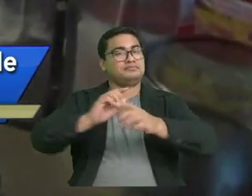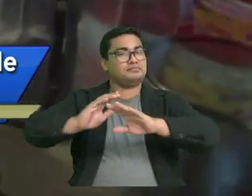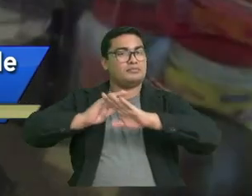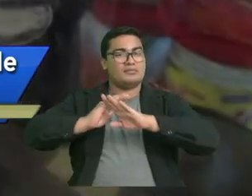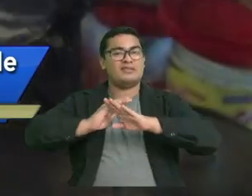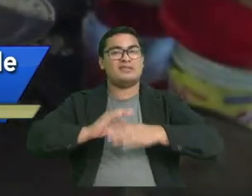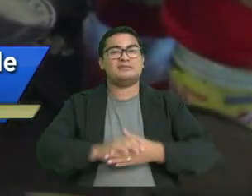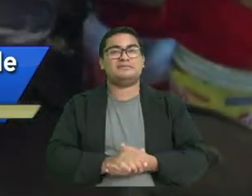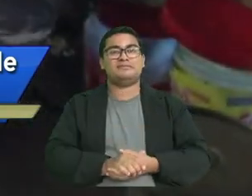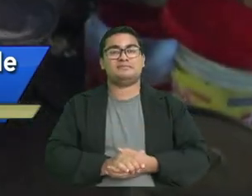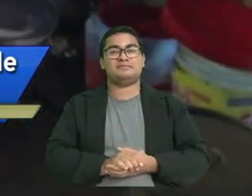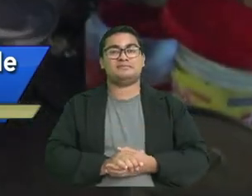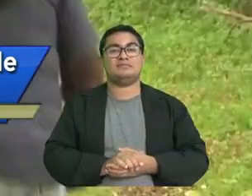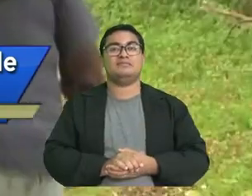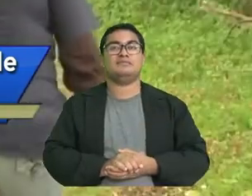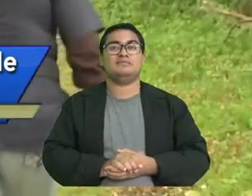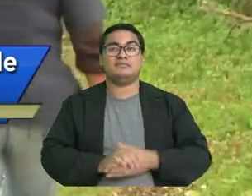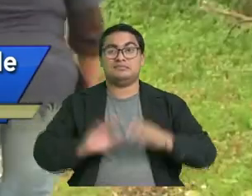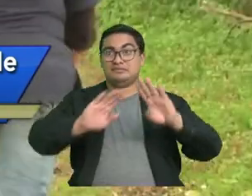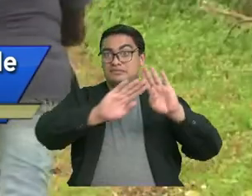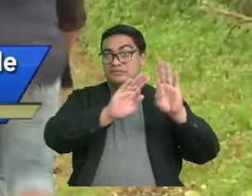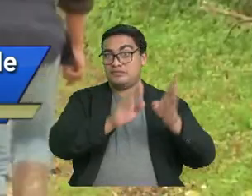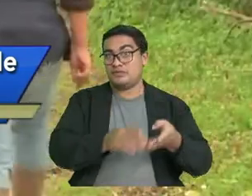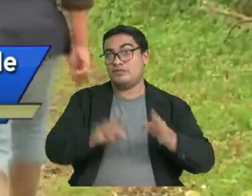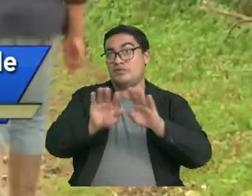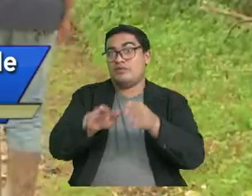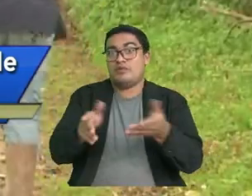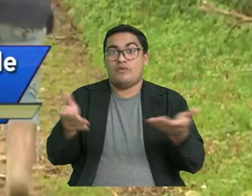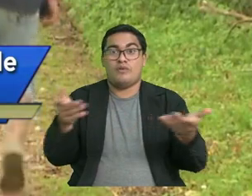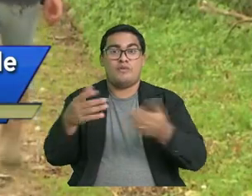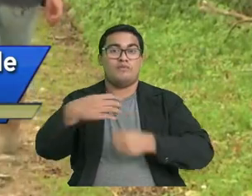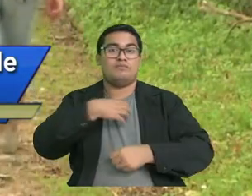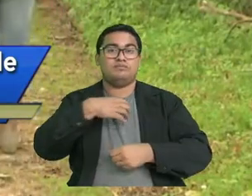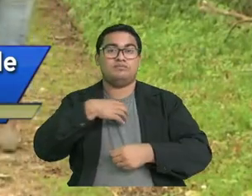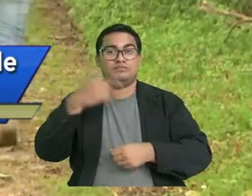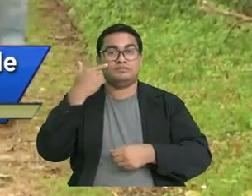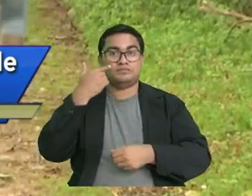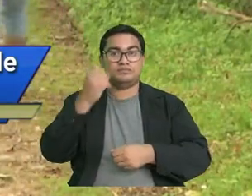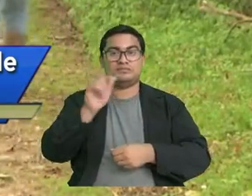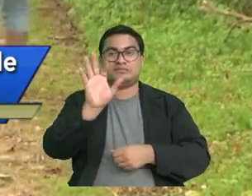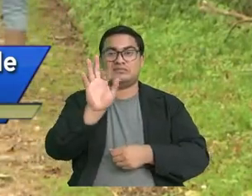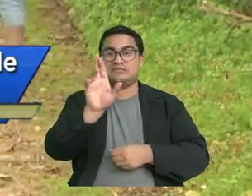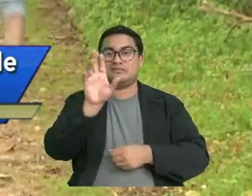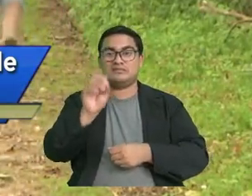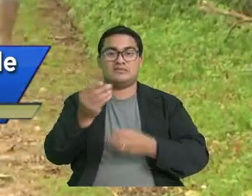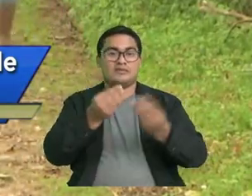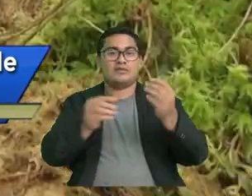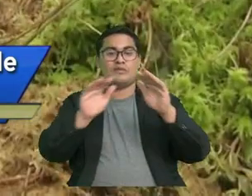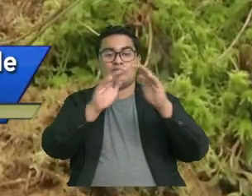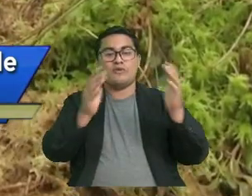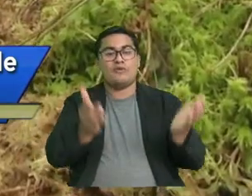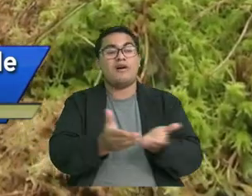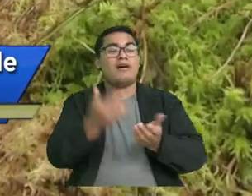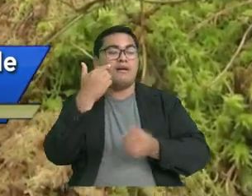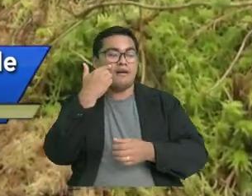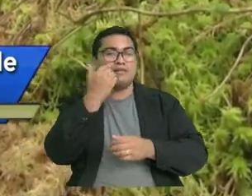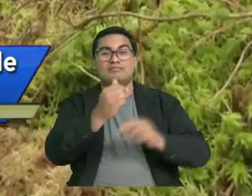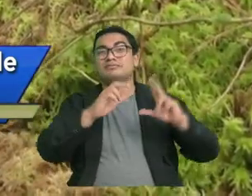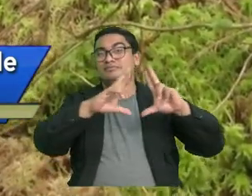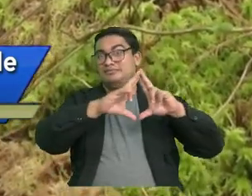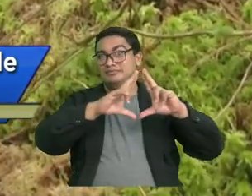Claro. Entonces, hoy las mujeres, ¿cómo no vamos a tener ese reconocimiento del Foro Económico Mundial si estamos